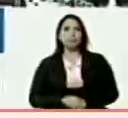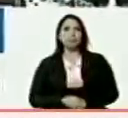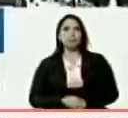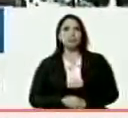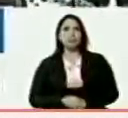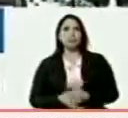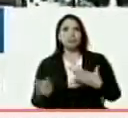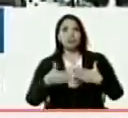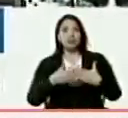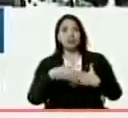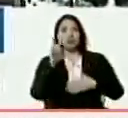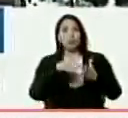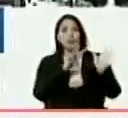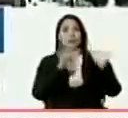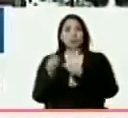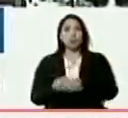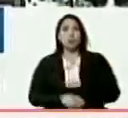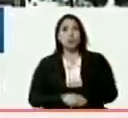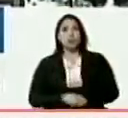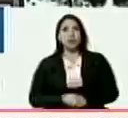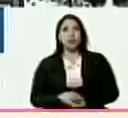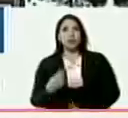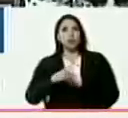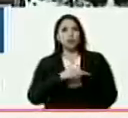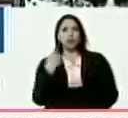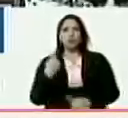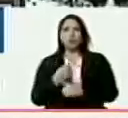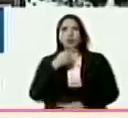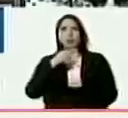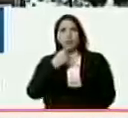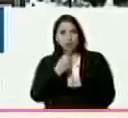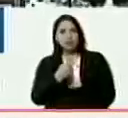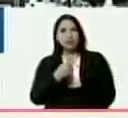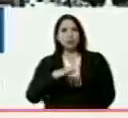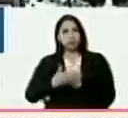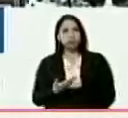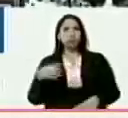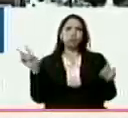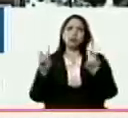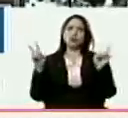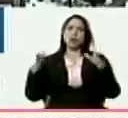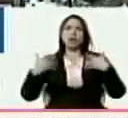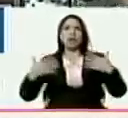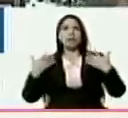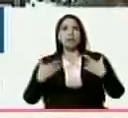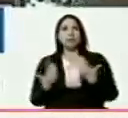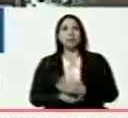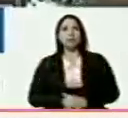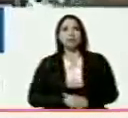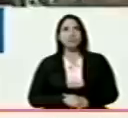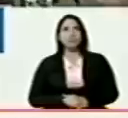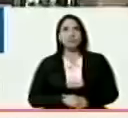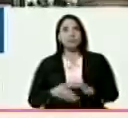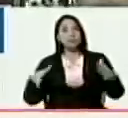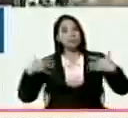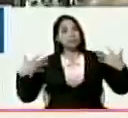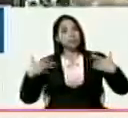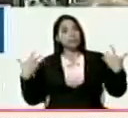cerramos 2019, nosotros podemos catalogarlo en victoria, en alegría. En